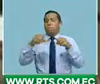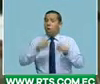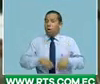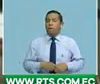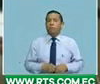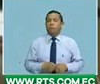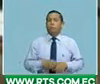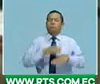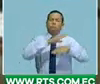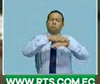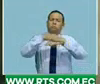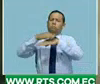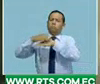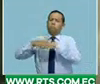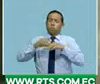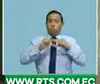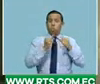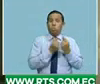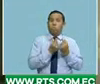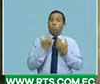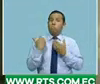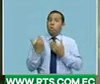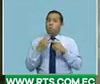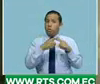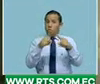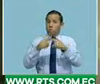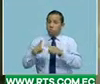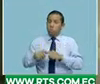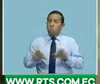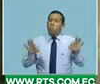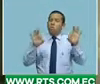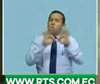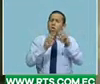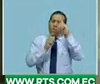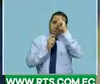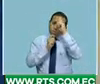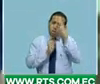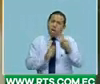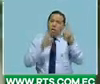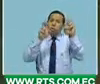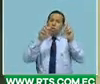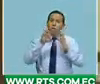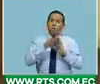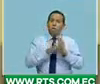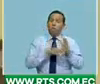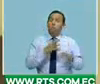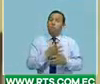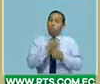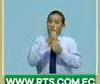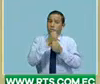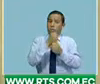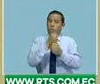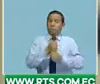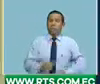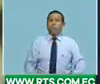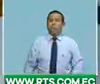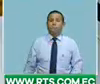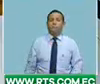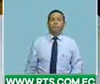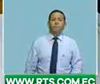a las organizaciones políticas para respetar las medidas de bioseguridad. En Quito informó Adriana Rojas.